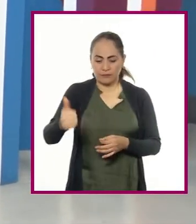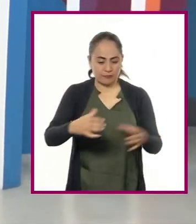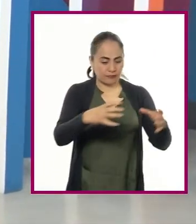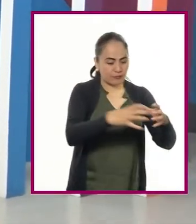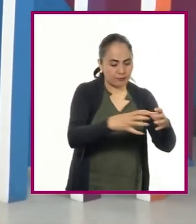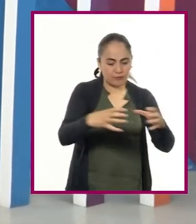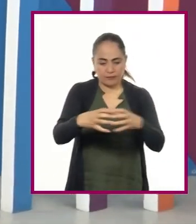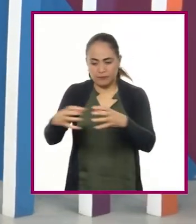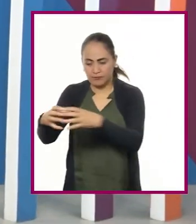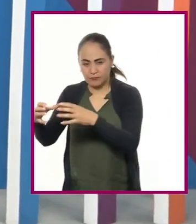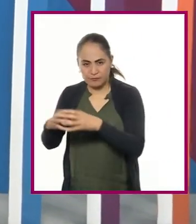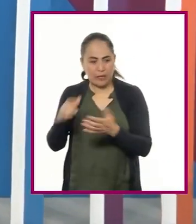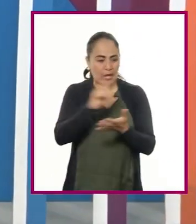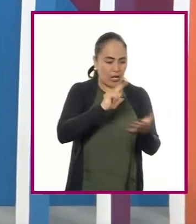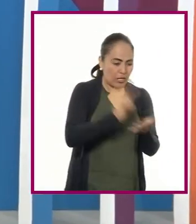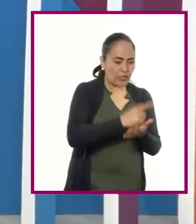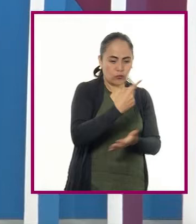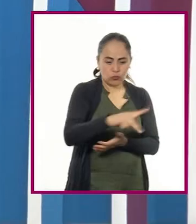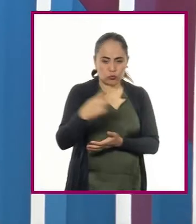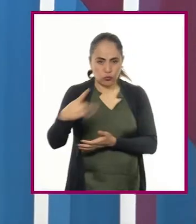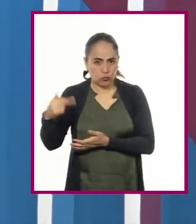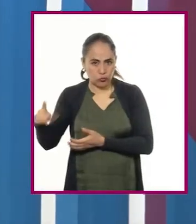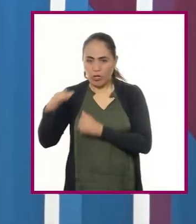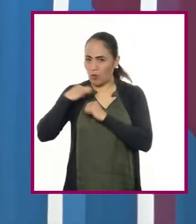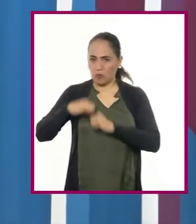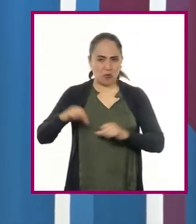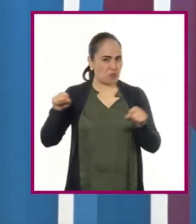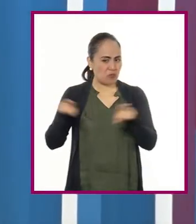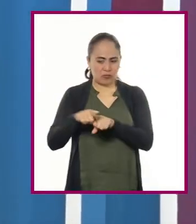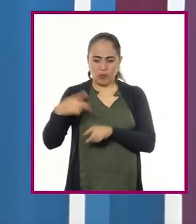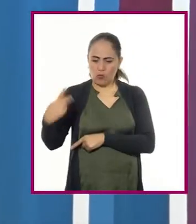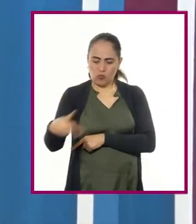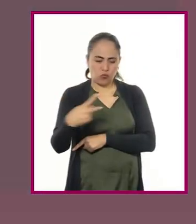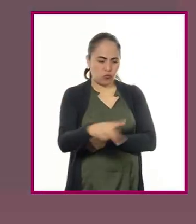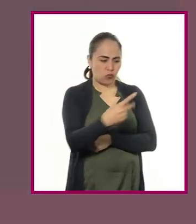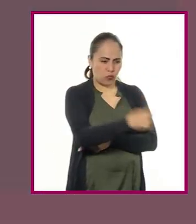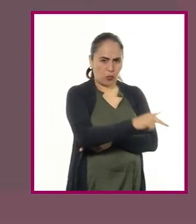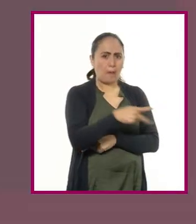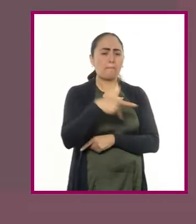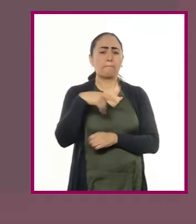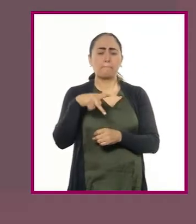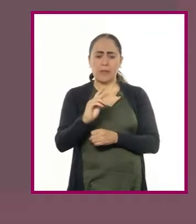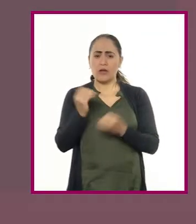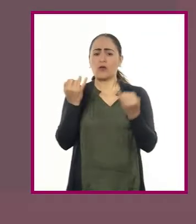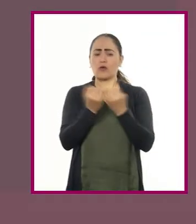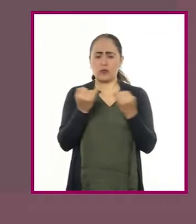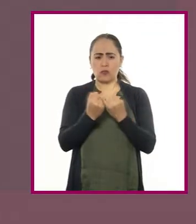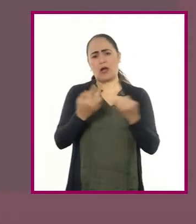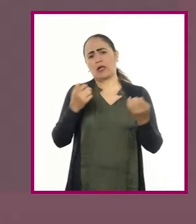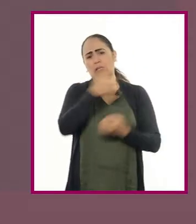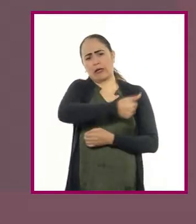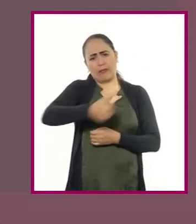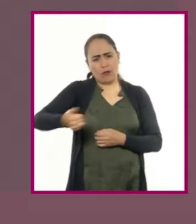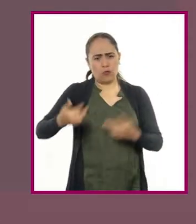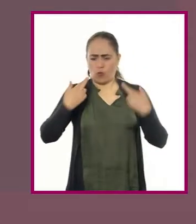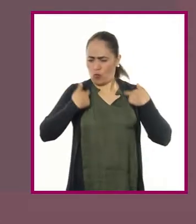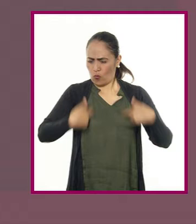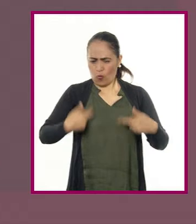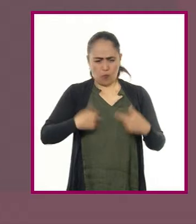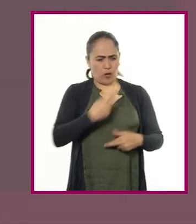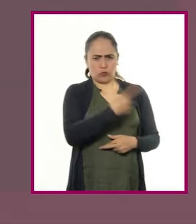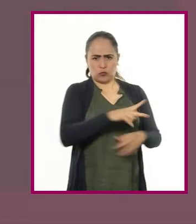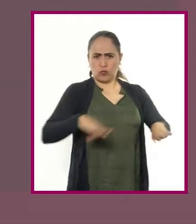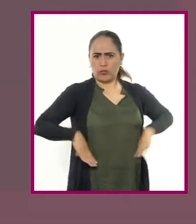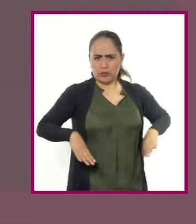con sus propias leyes y autoridades, pero también tenían signos externos, como vestidos propios u edificios,